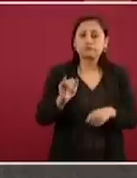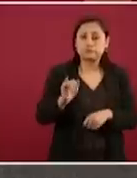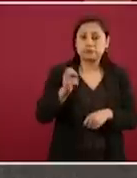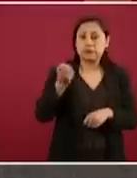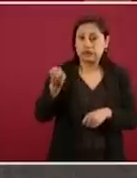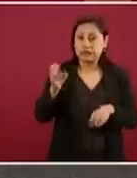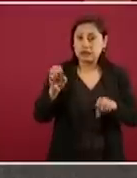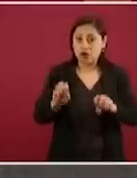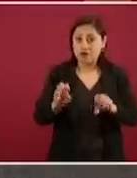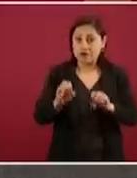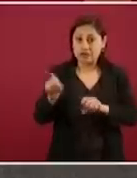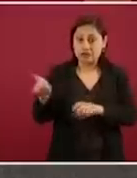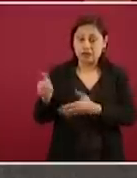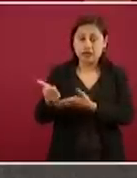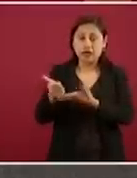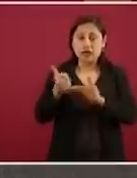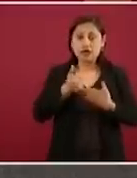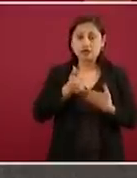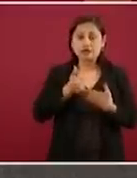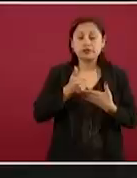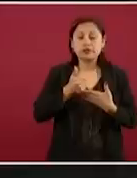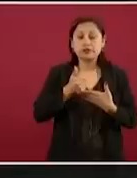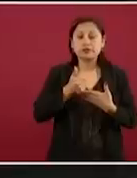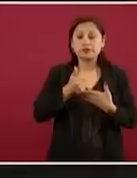que ayuda